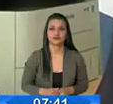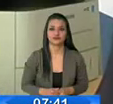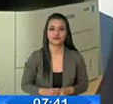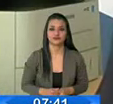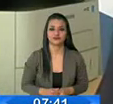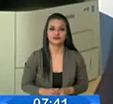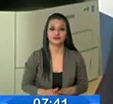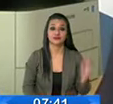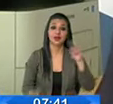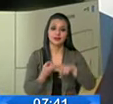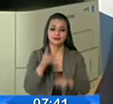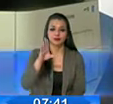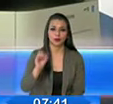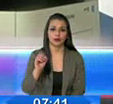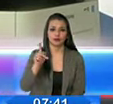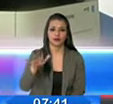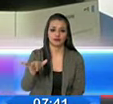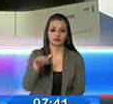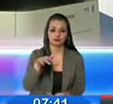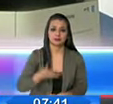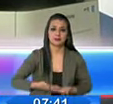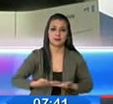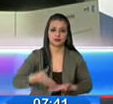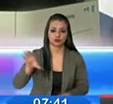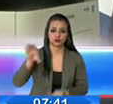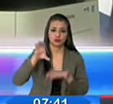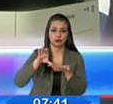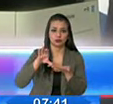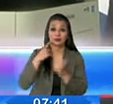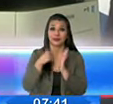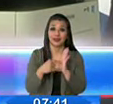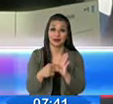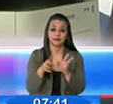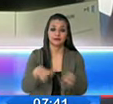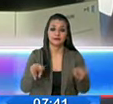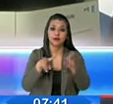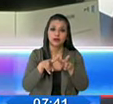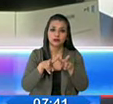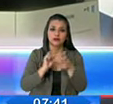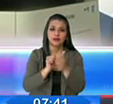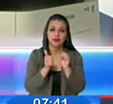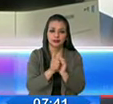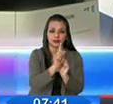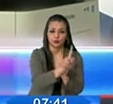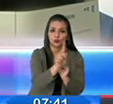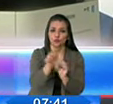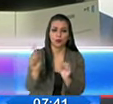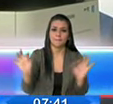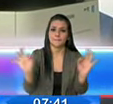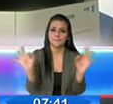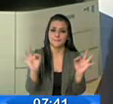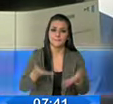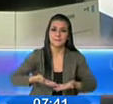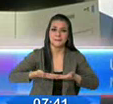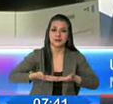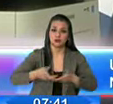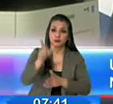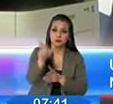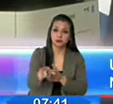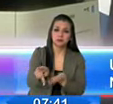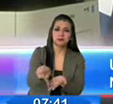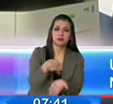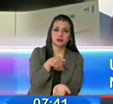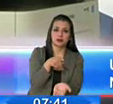50 kilos. En realidad, la afectación, o mejor dicho, el valor que nosotros debemos cobrarle al cliente y que